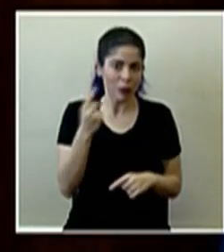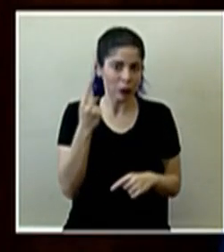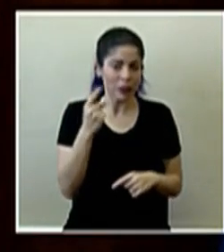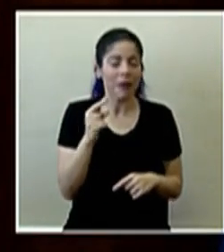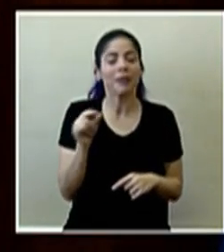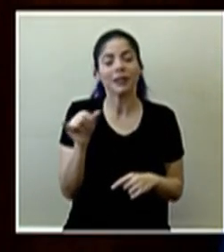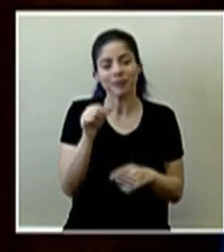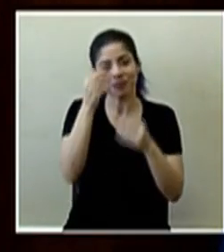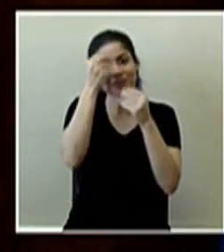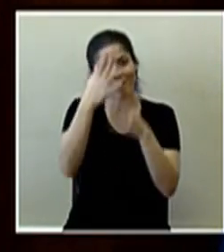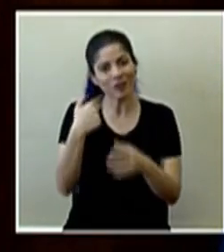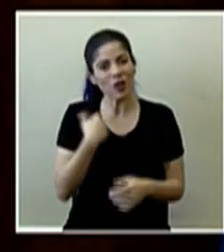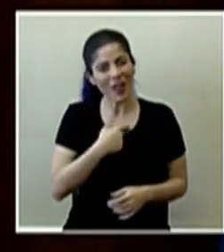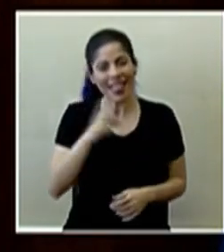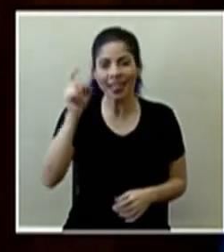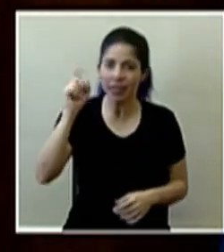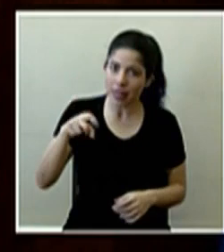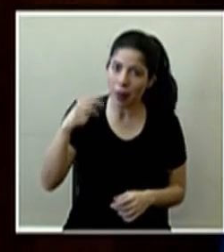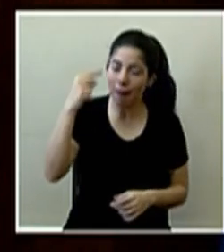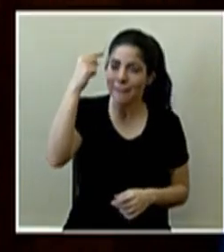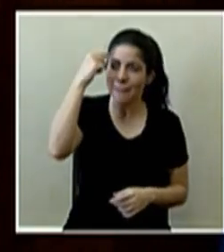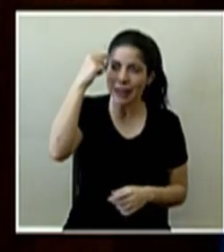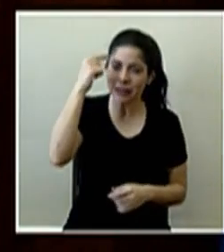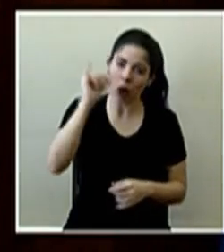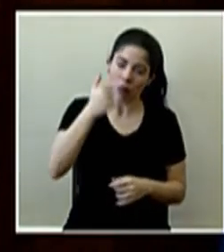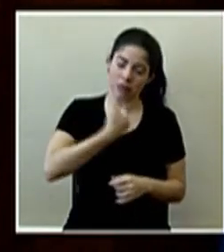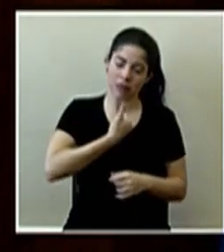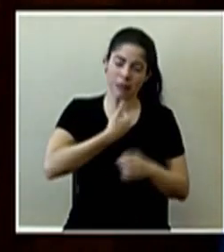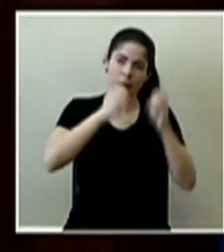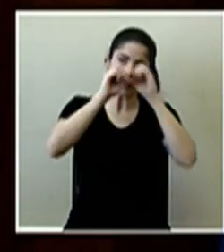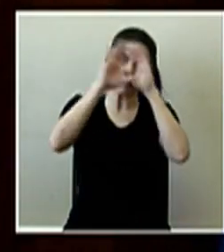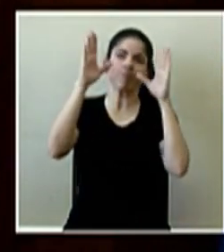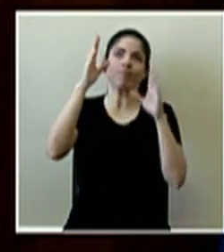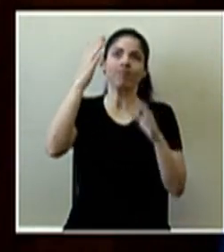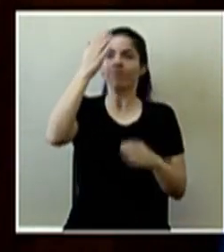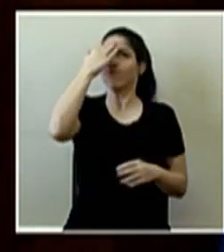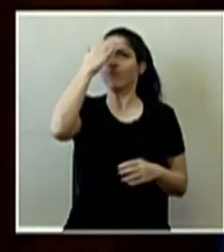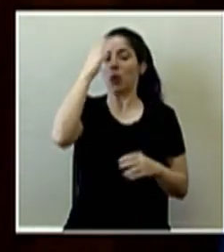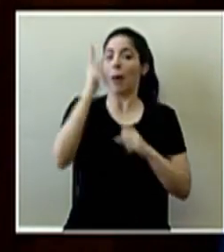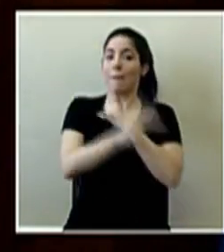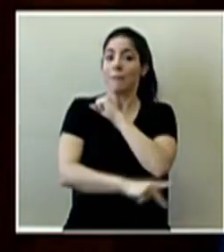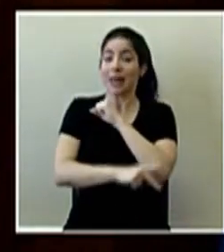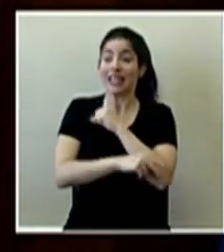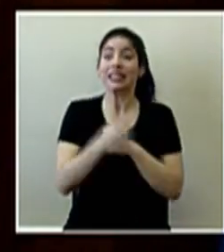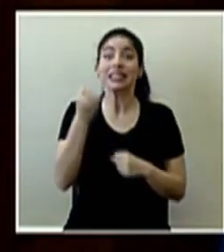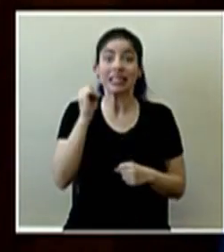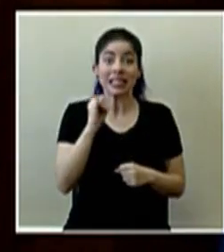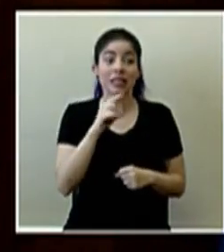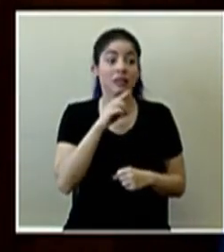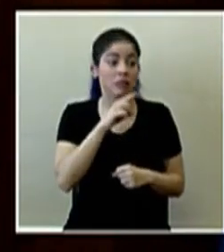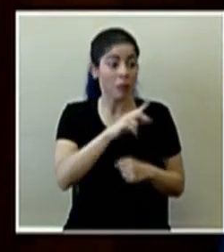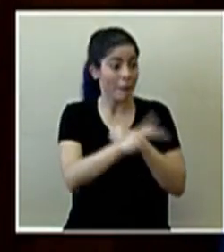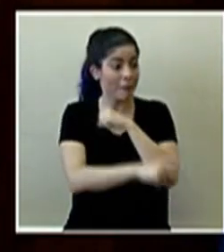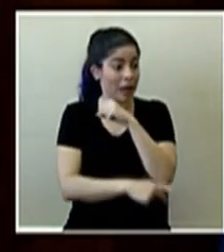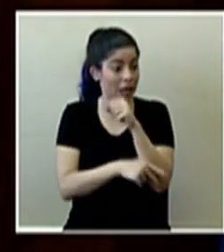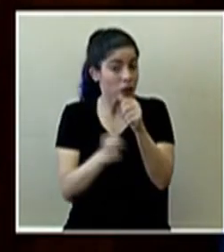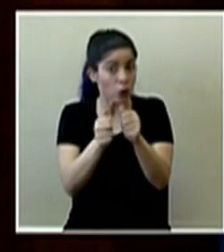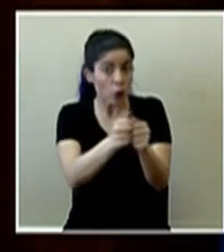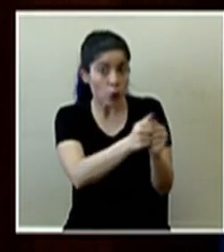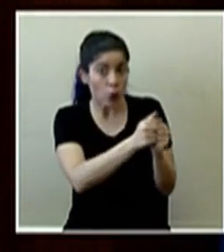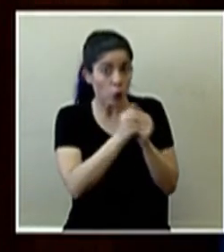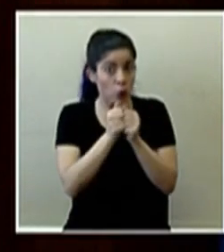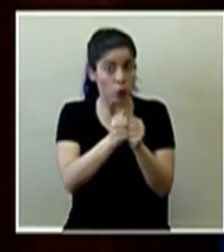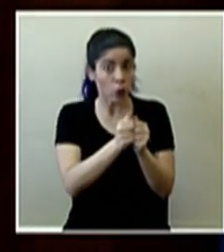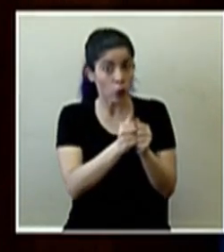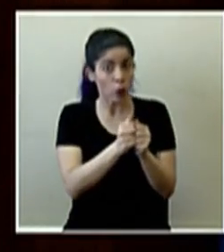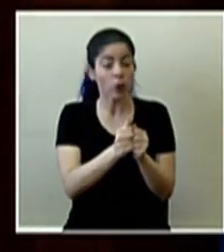hemos dicho que tenemos que pensar o mentalizarnos como país que si bien estamos juntos como país,